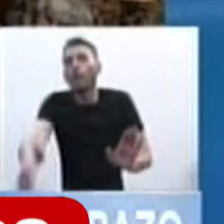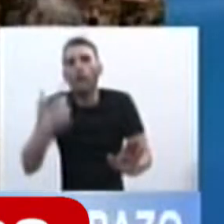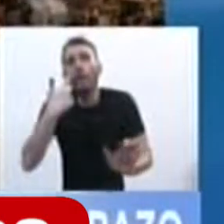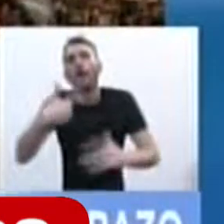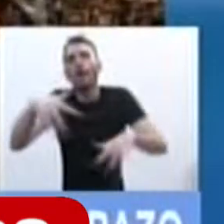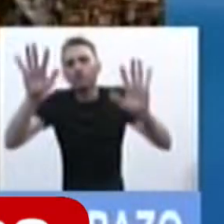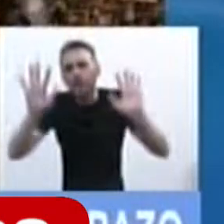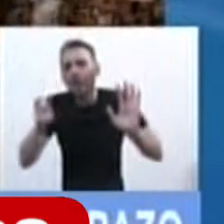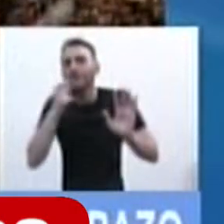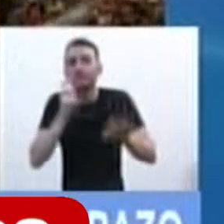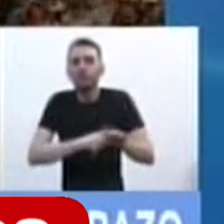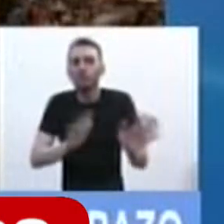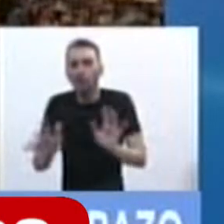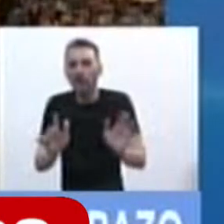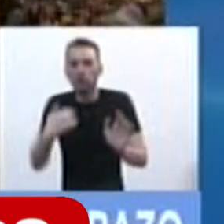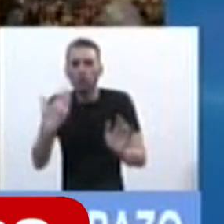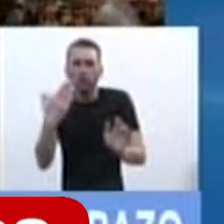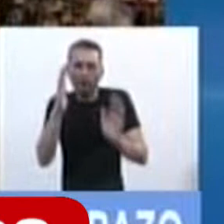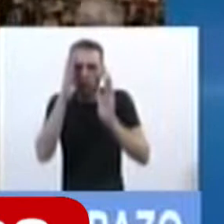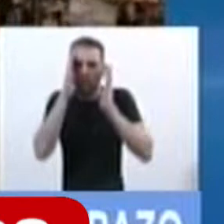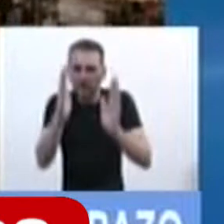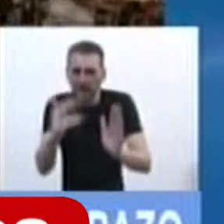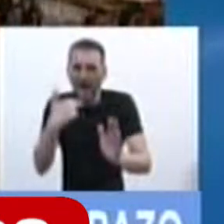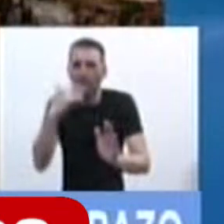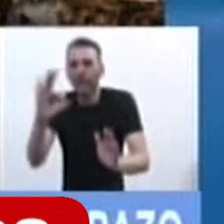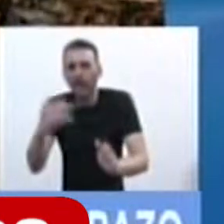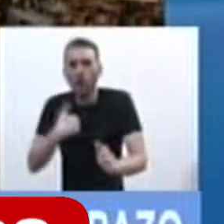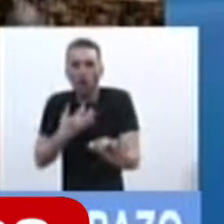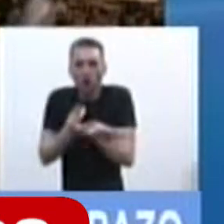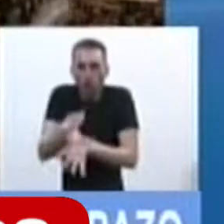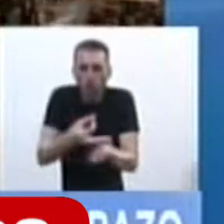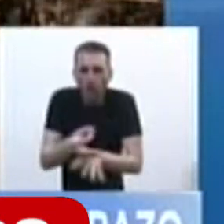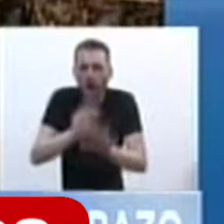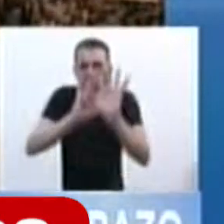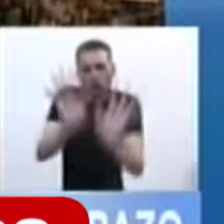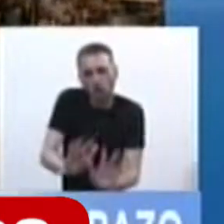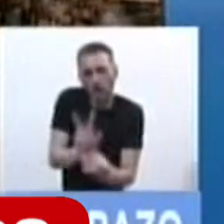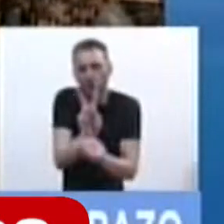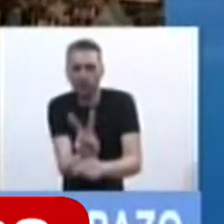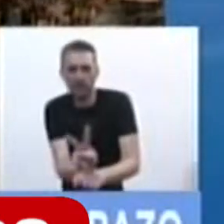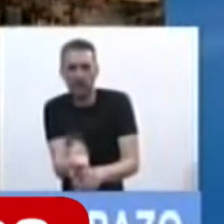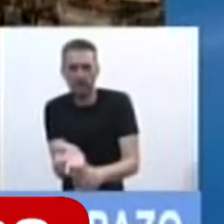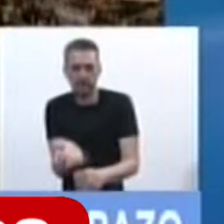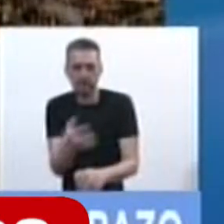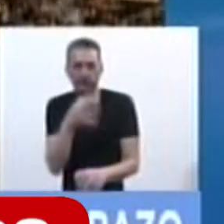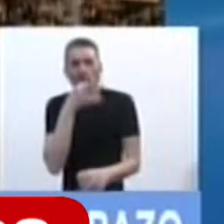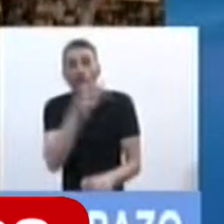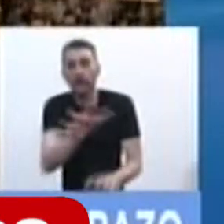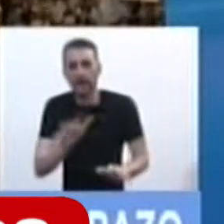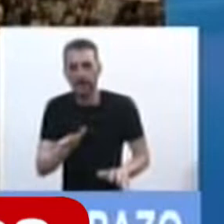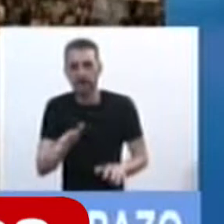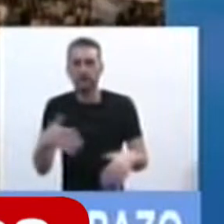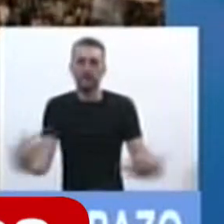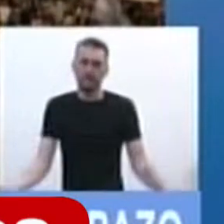si en algún momento me dedico a educarlo, a formarlo, a cuidarlo. Mire,